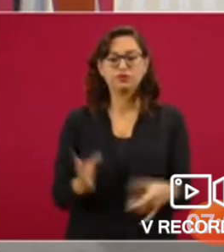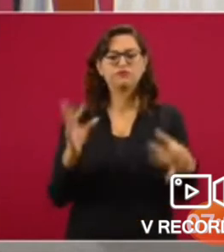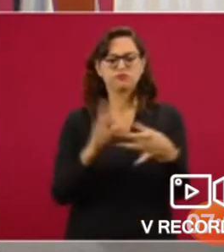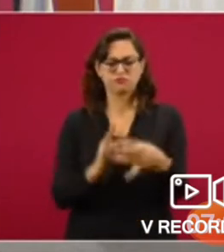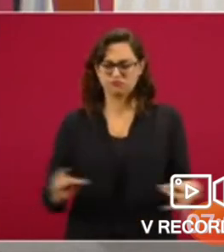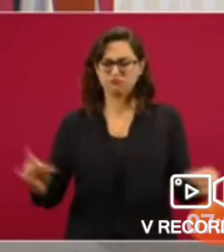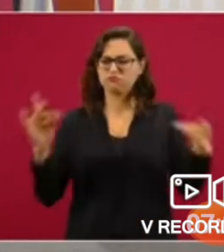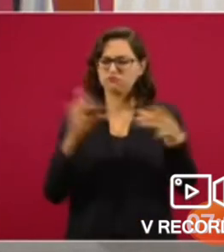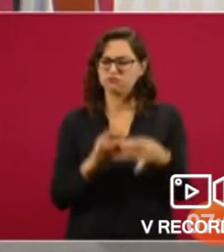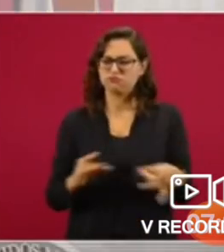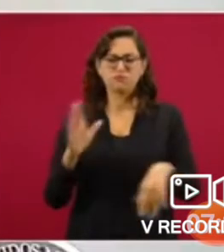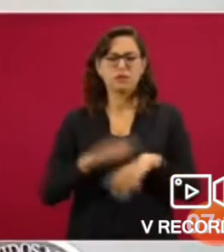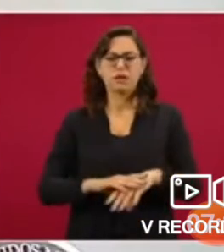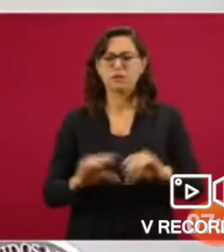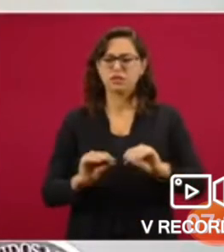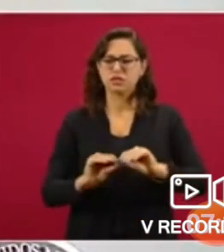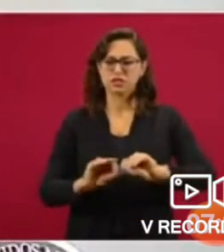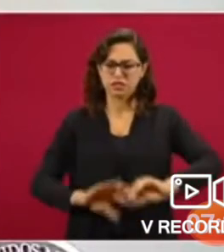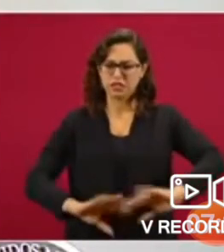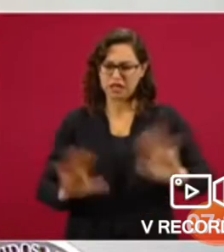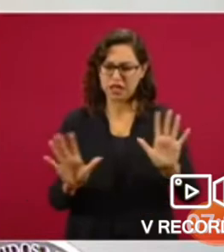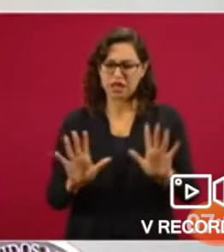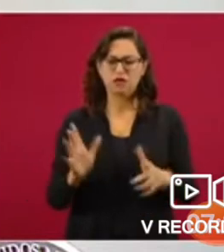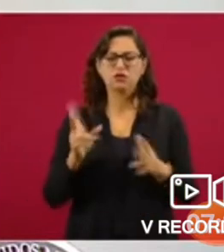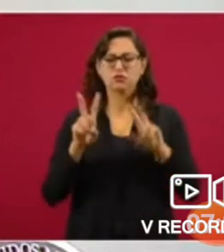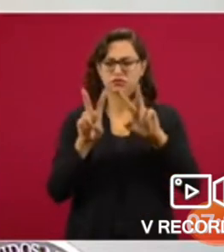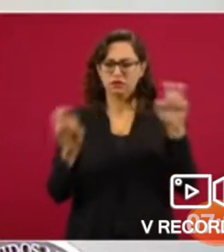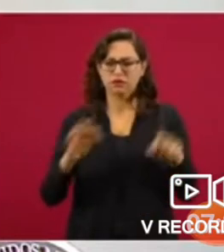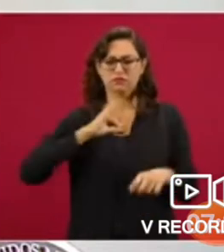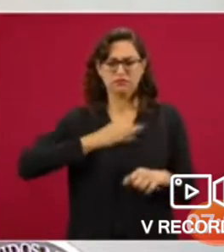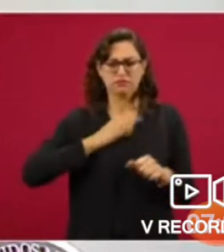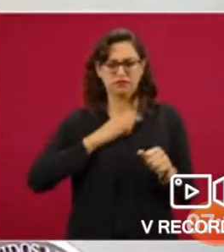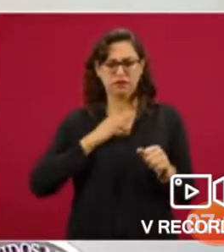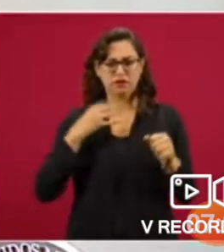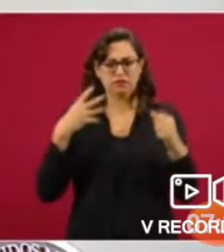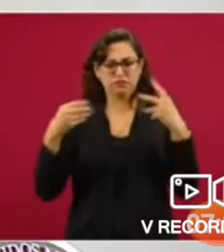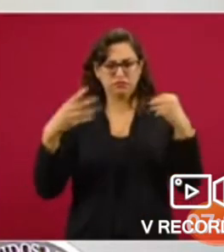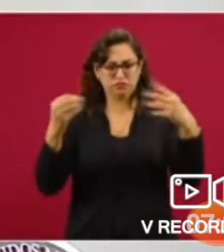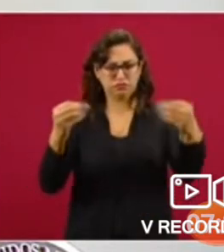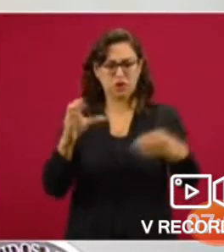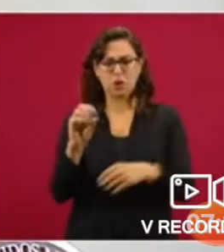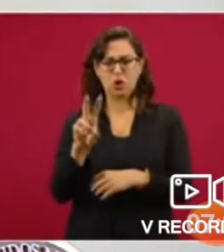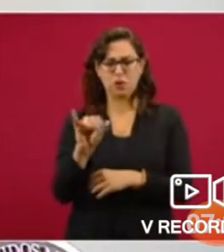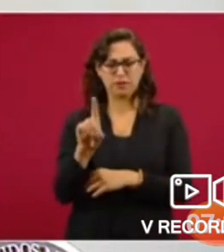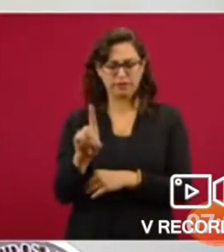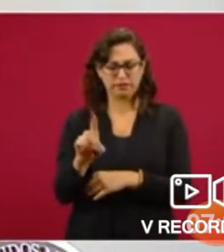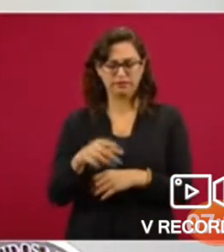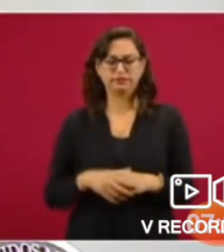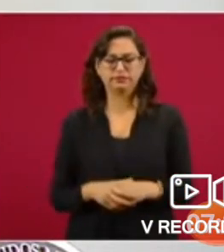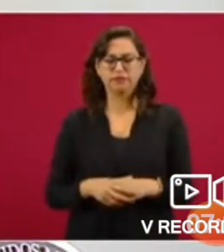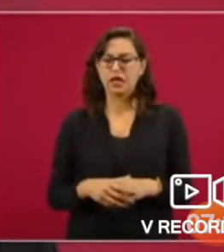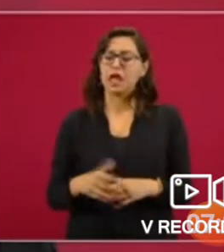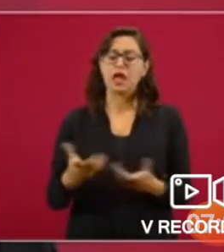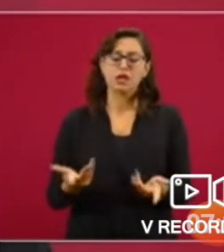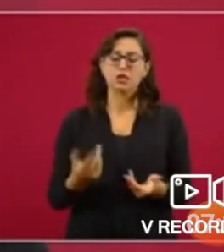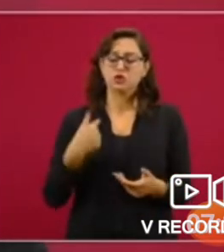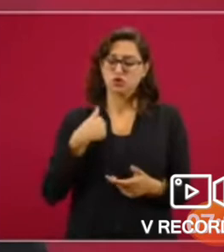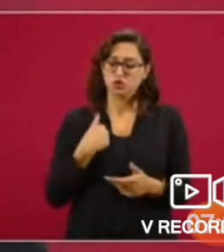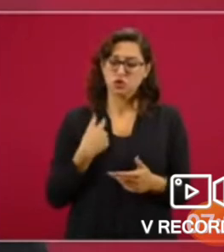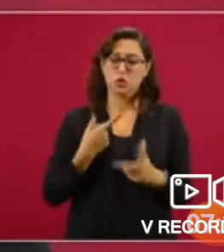situación epidemiológica de COVID en México. En general, nos gusta siempre dejarlo claro, tanto al inicio como al final de